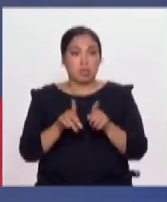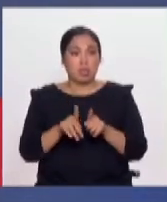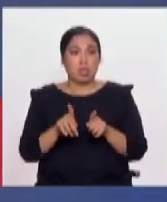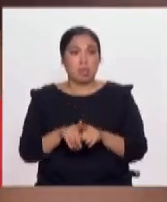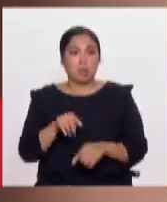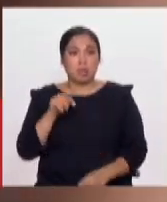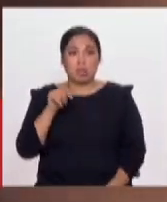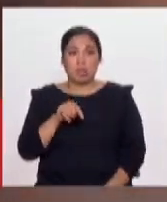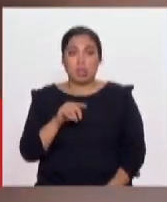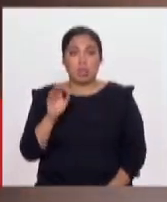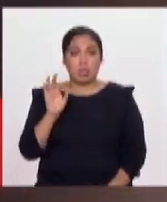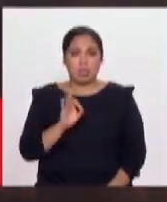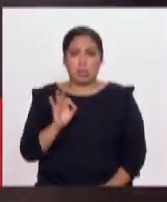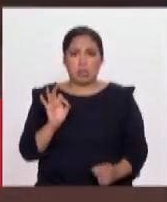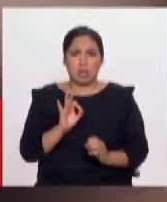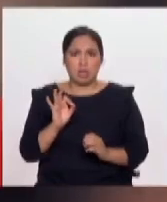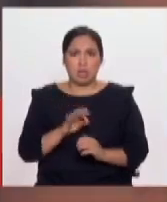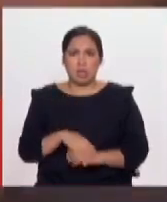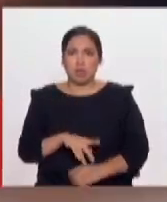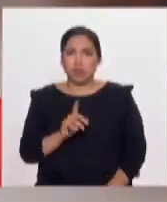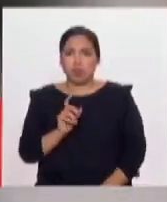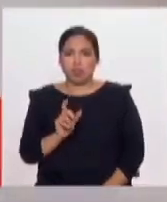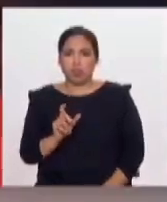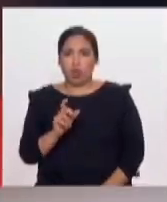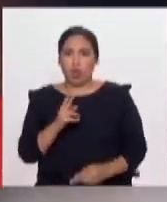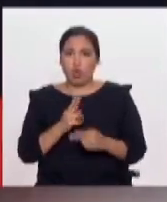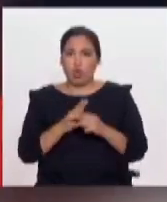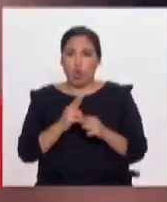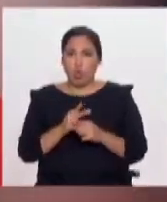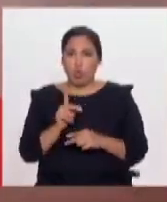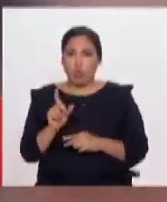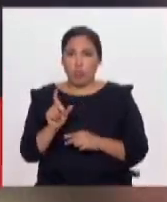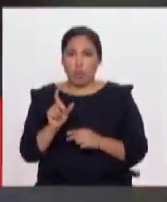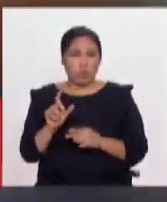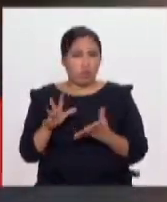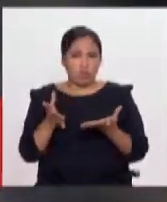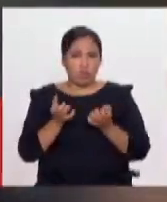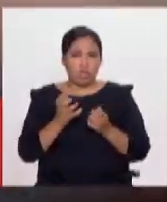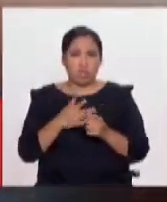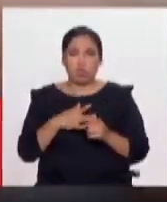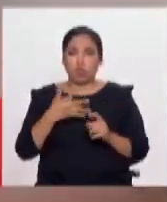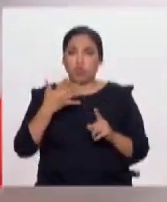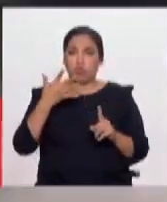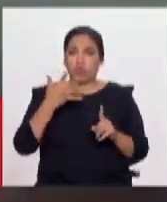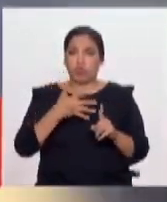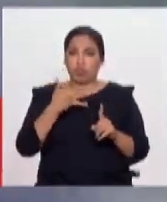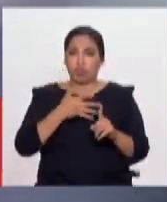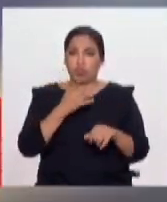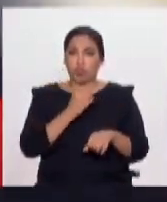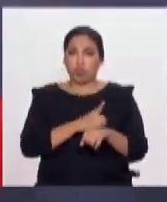en ningún momento, más allá de la identificación ante la policía, no quiso pasar, digamos,